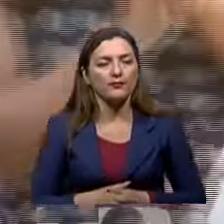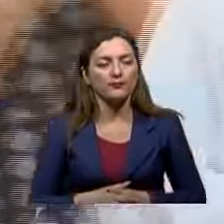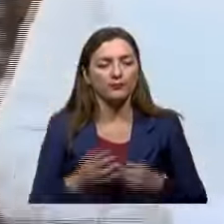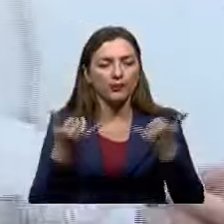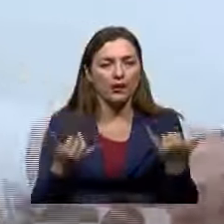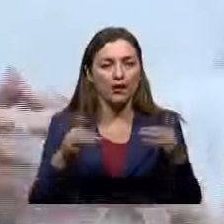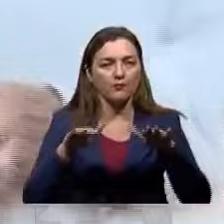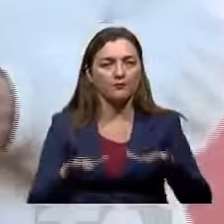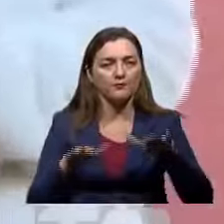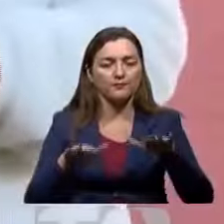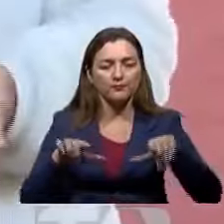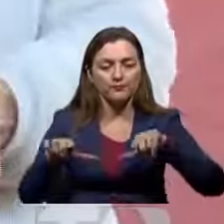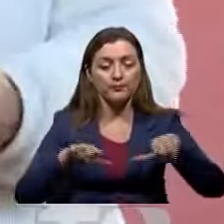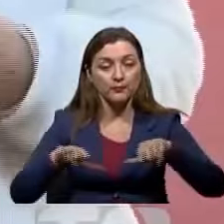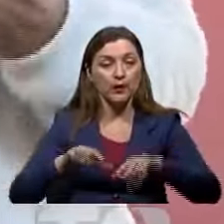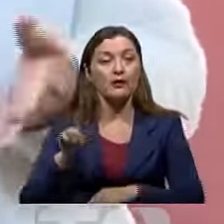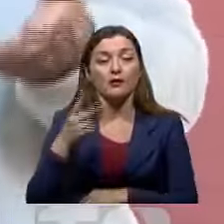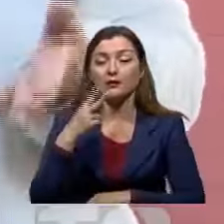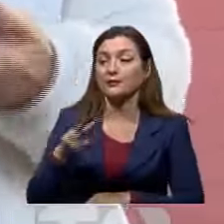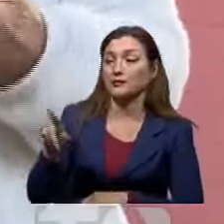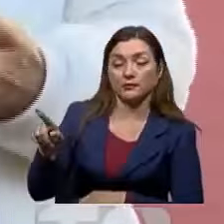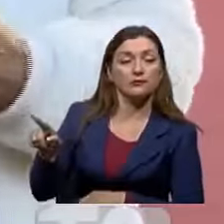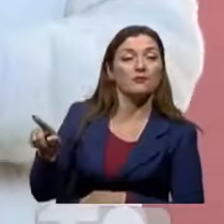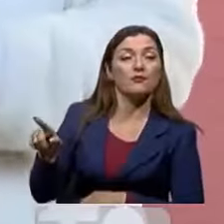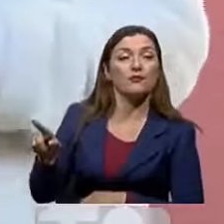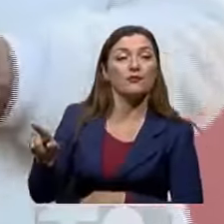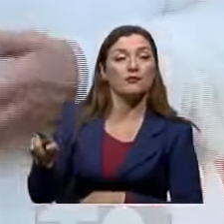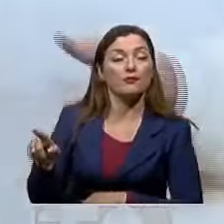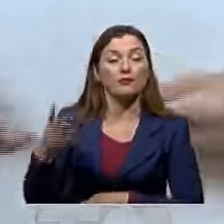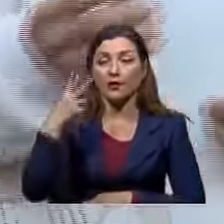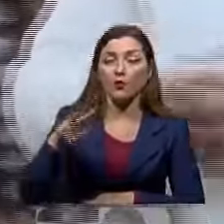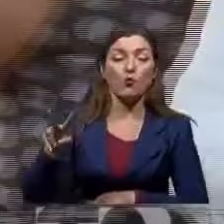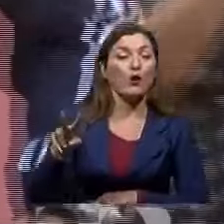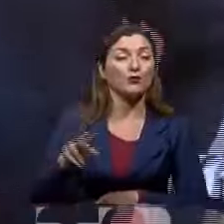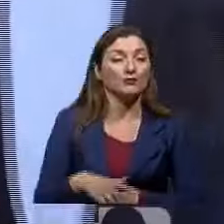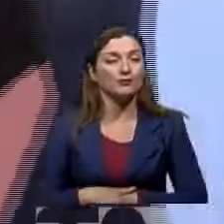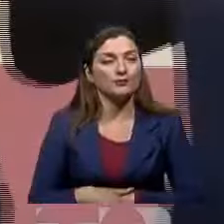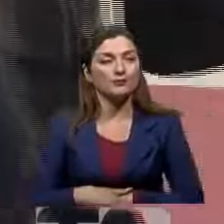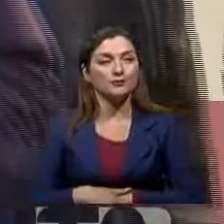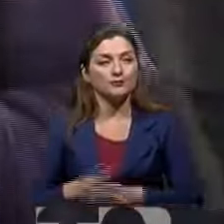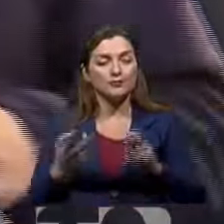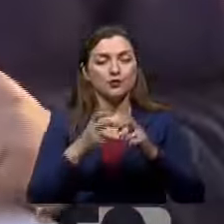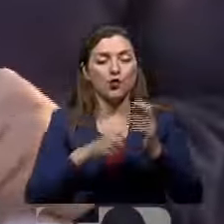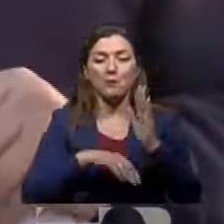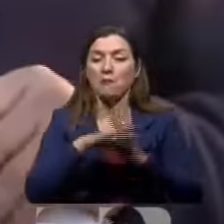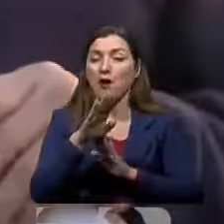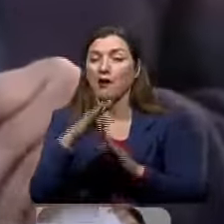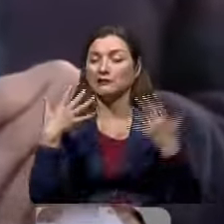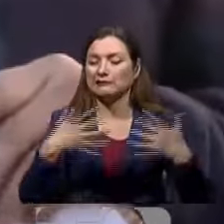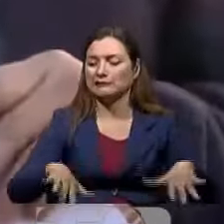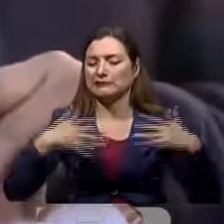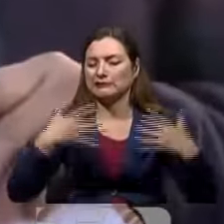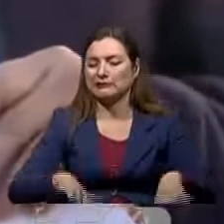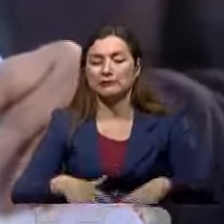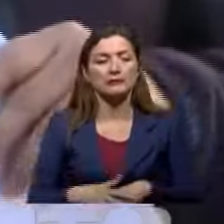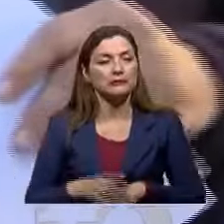tiempo que hemos permanecido en este sitio hemos podido darnos cuenta de uno de los problemas más graves